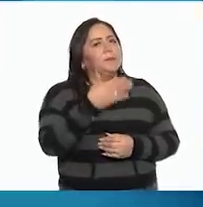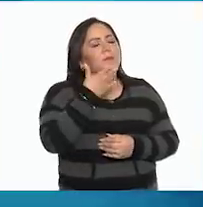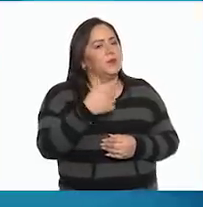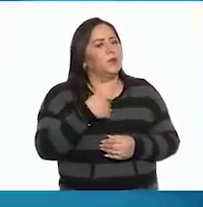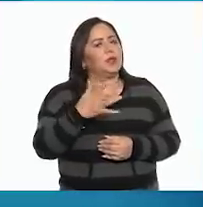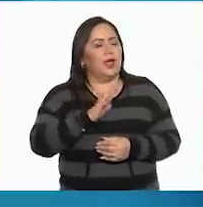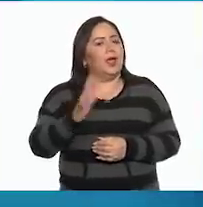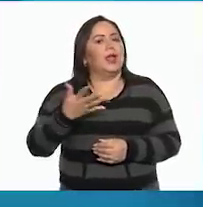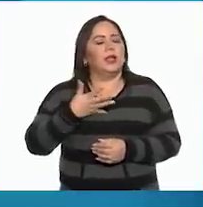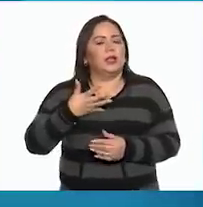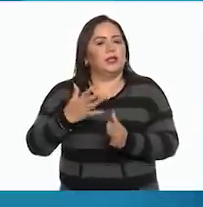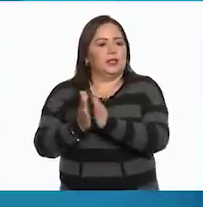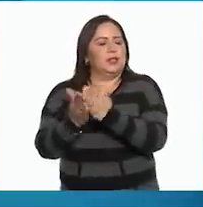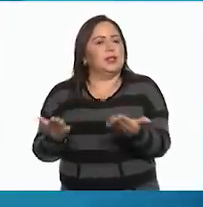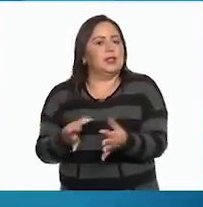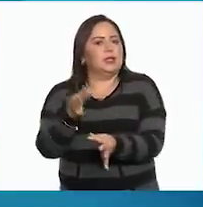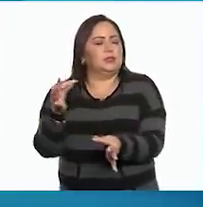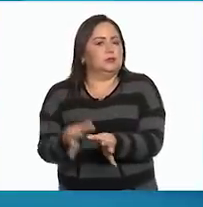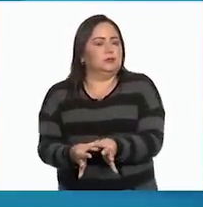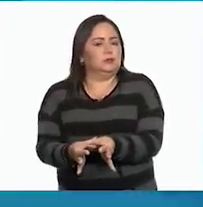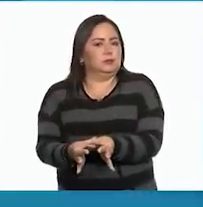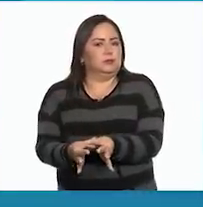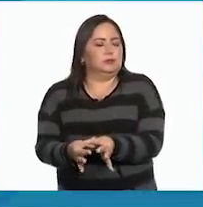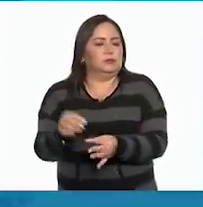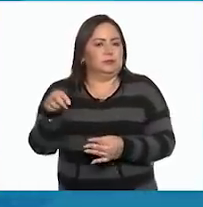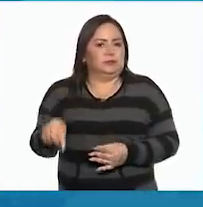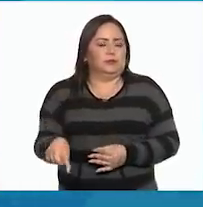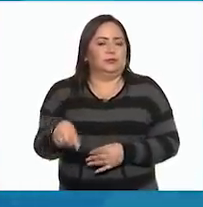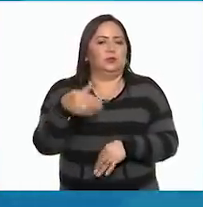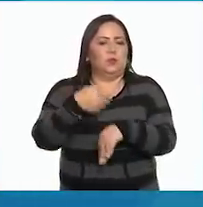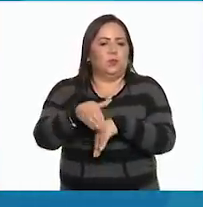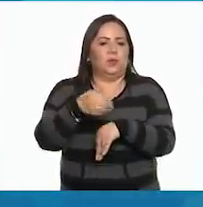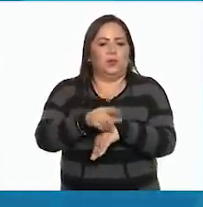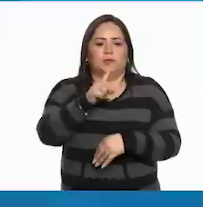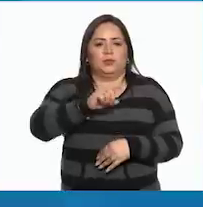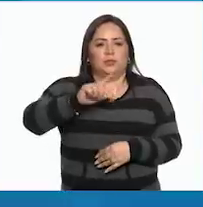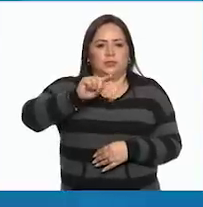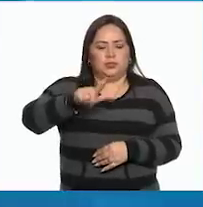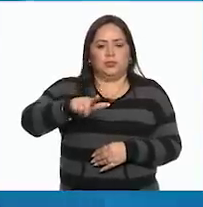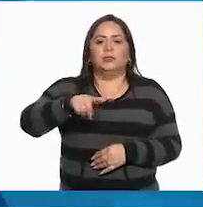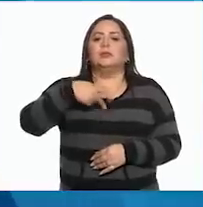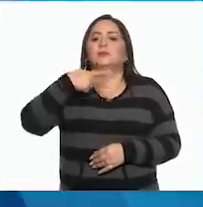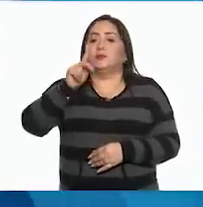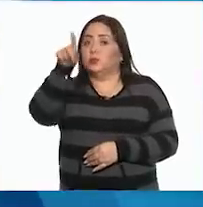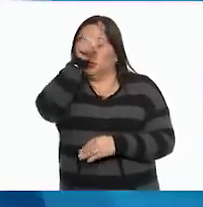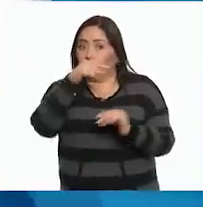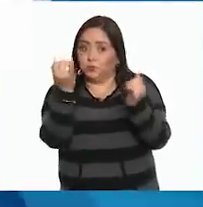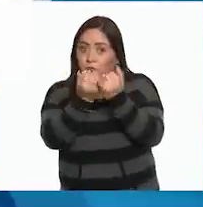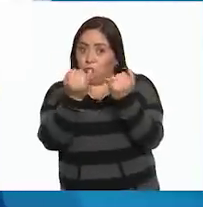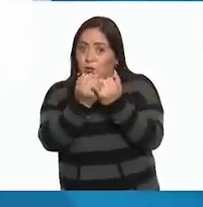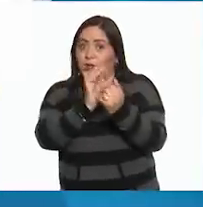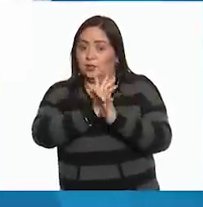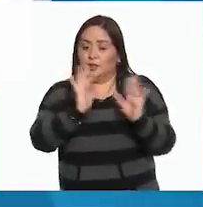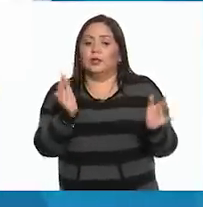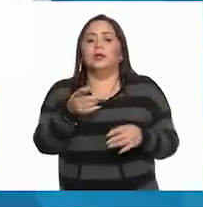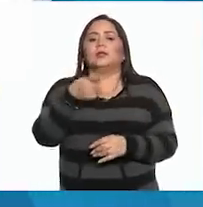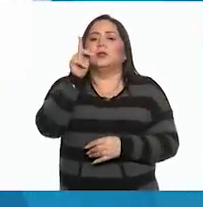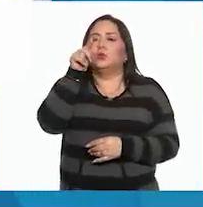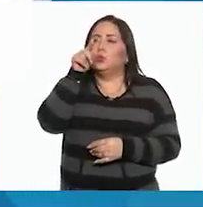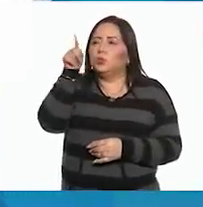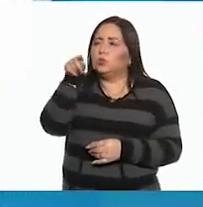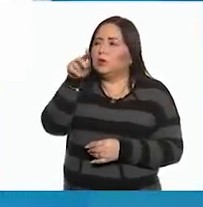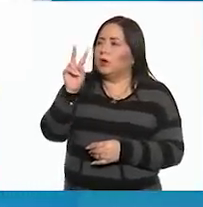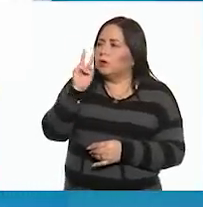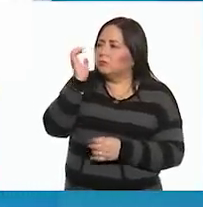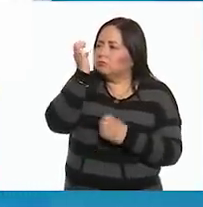ya tengo listo mi libro en su página y yo espero que en casa también. Quiero que observen